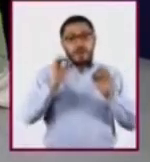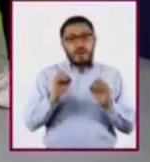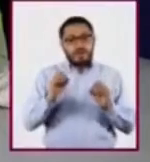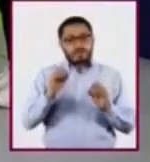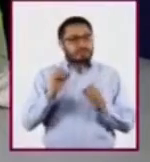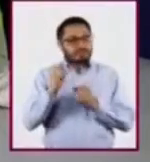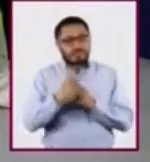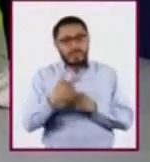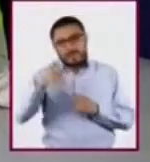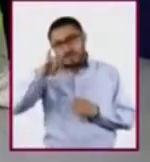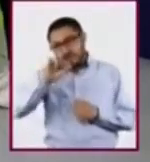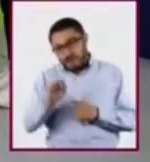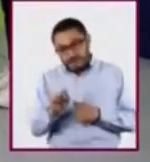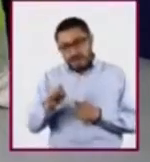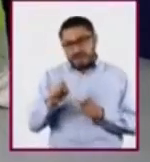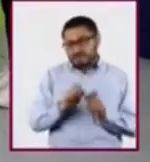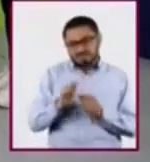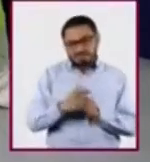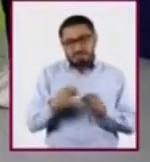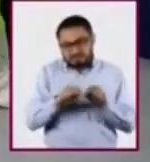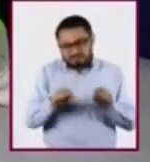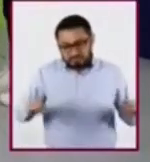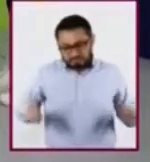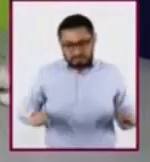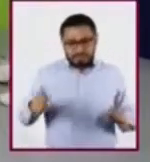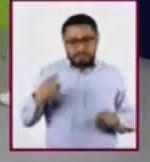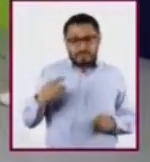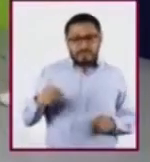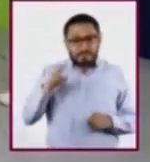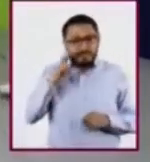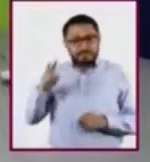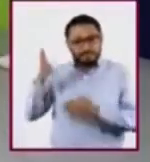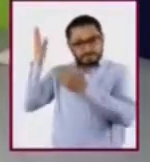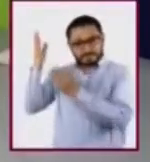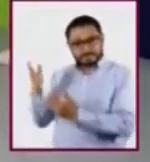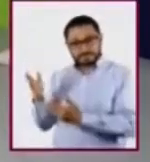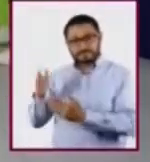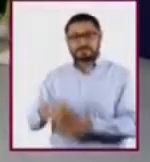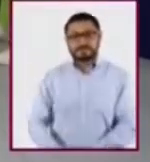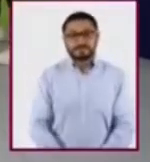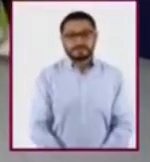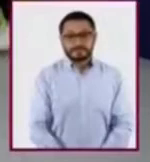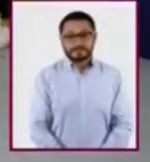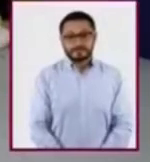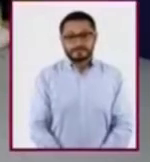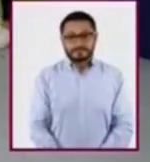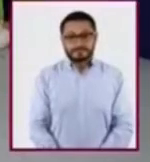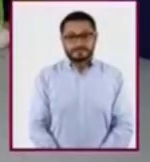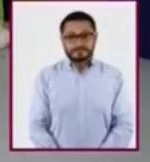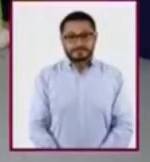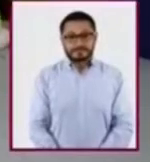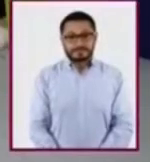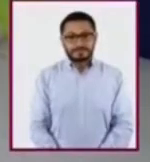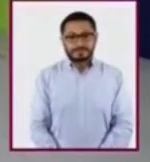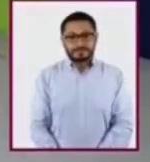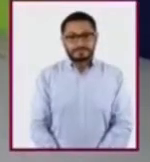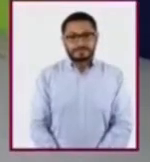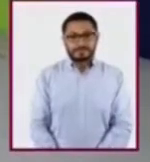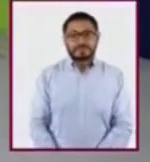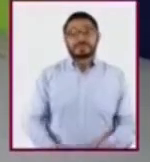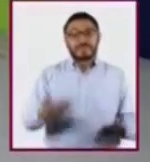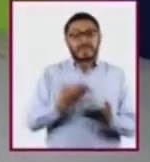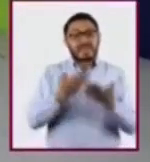con gis o con una cinta. Vamos a colocarnos en el extremo de la cuerda, chicas. Muy bien. Muy bien, nos colocamos de un lado de la misma y